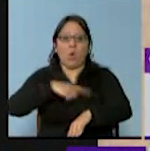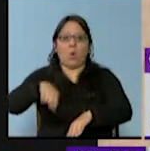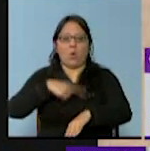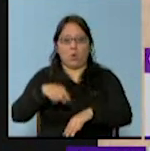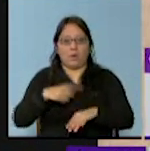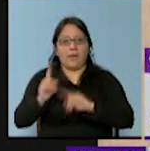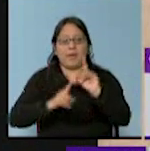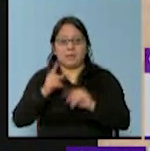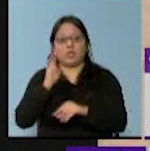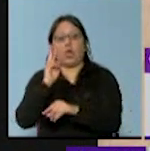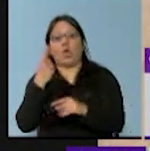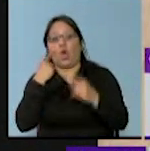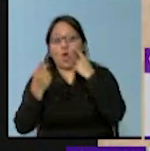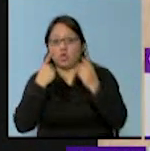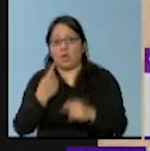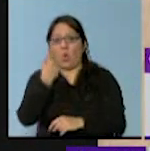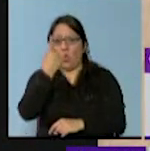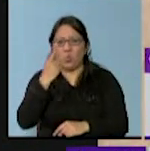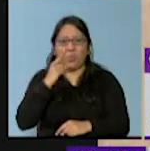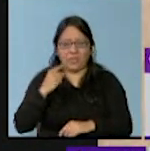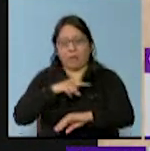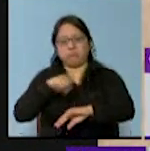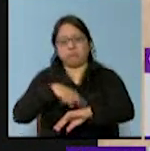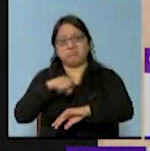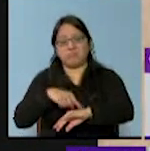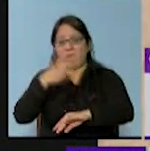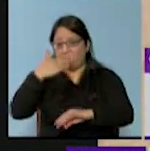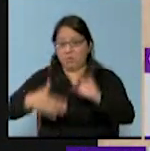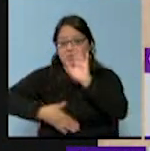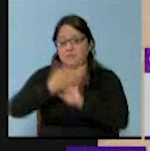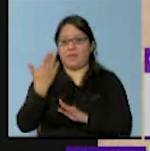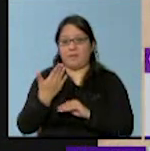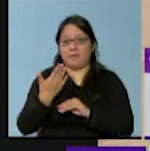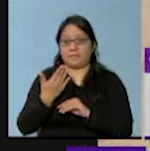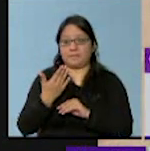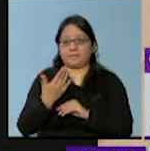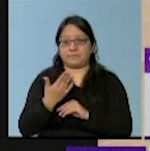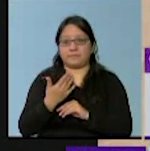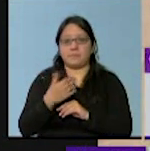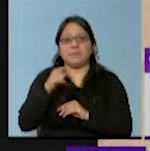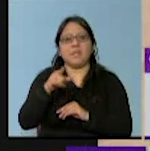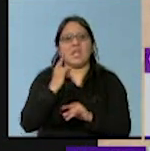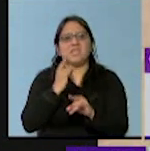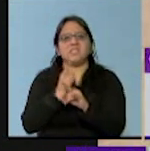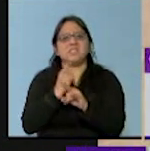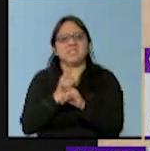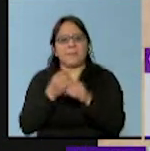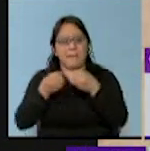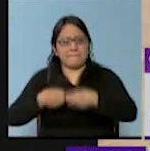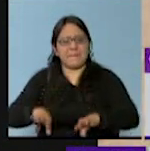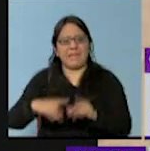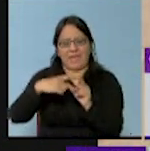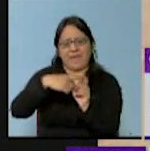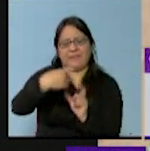seguimientos que se quedó un día aparentemente y después cuando se retiraba esta persona manifestaban siempre que perdía el ticket entonces